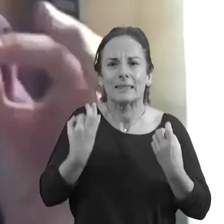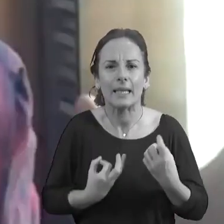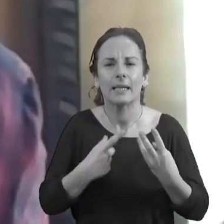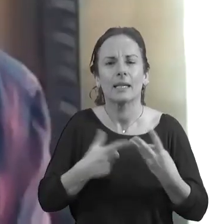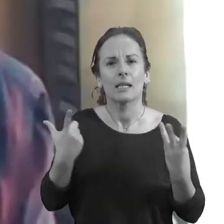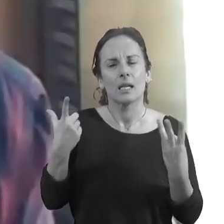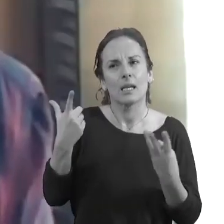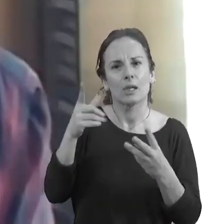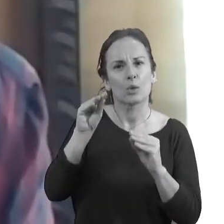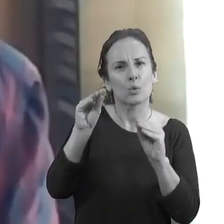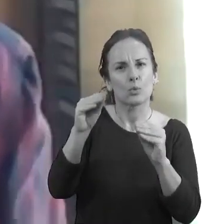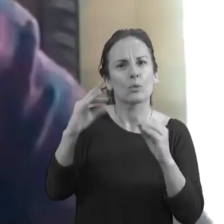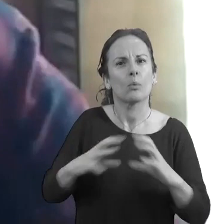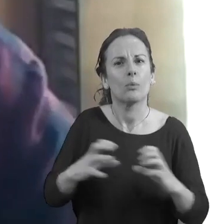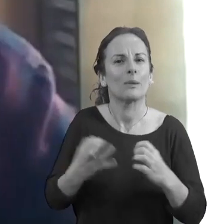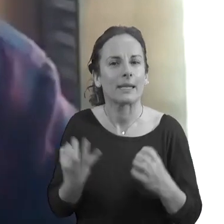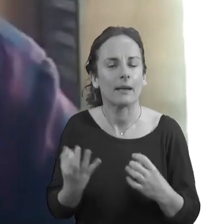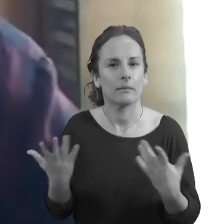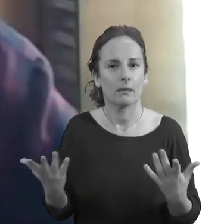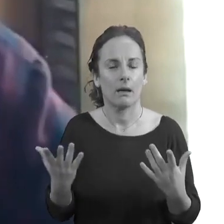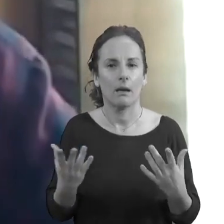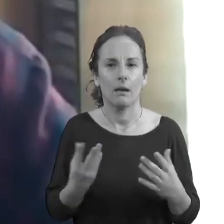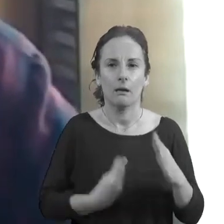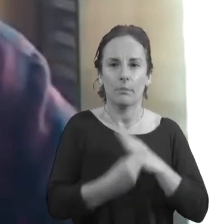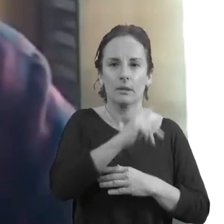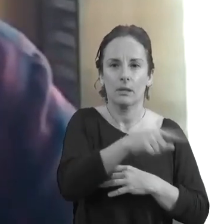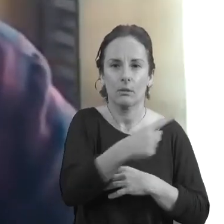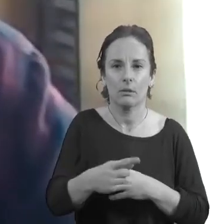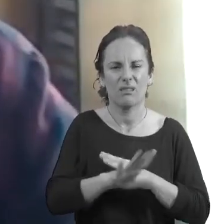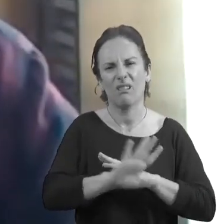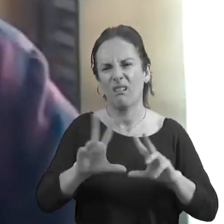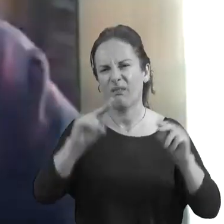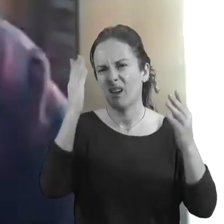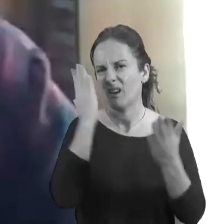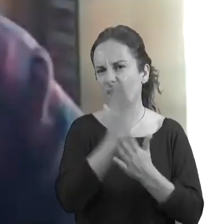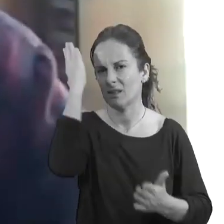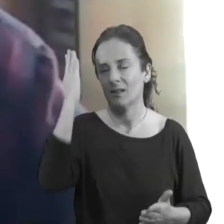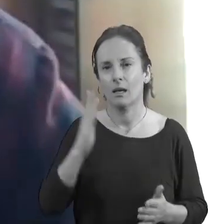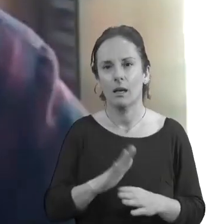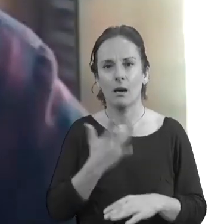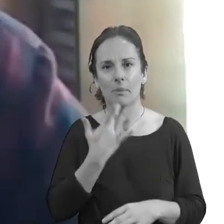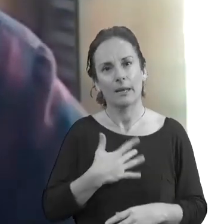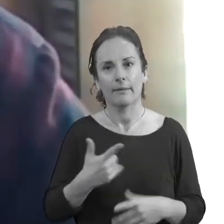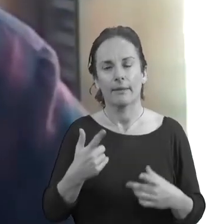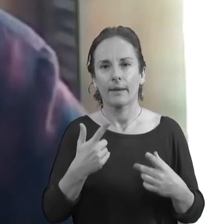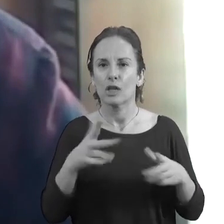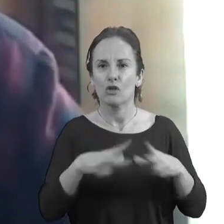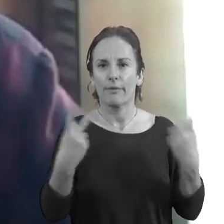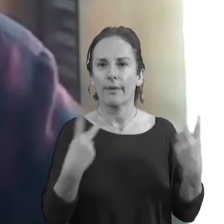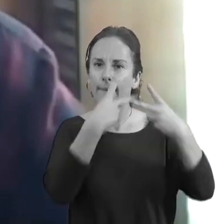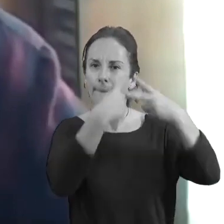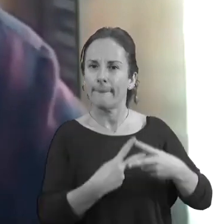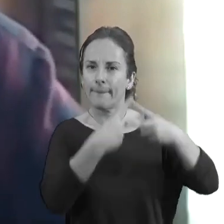pesadez, si me permitís, ¿no? Porque creo que se nos pone, como decía antes, se nos pone un especial como foco, como lupa